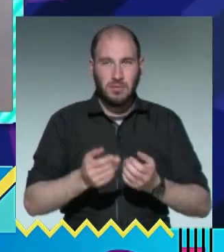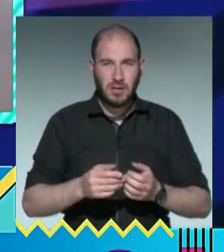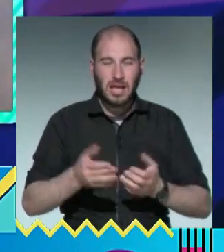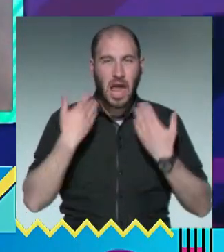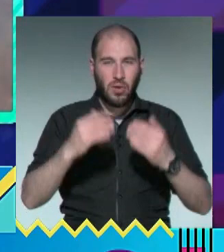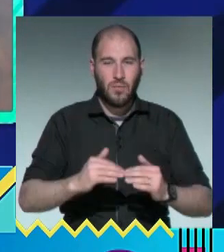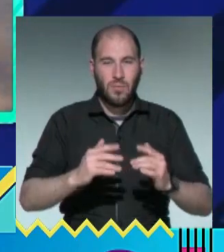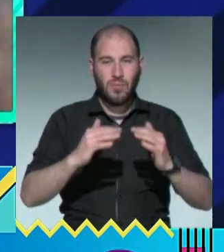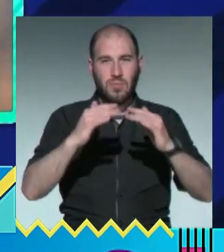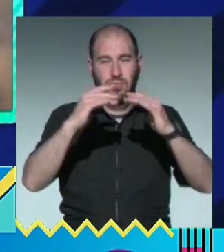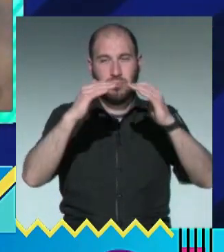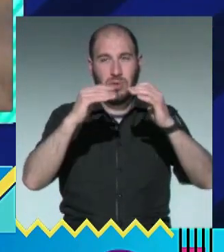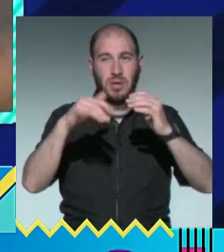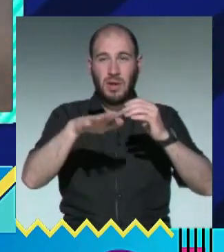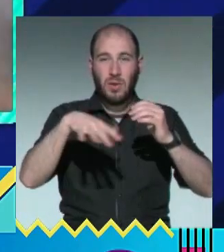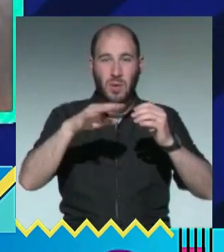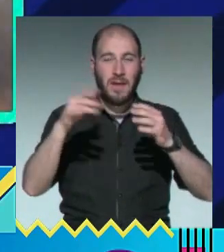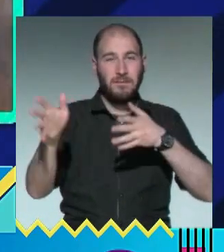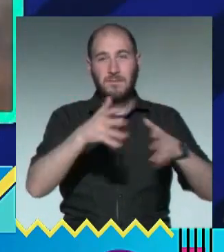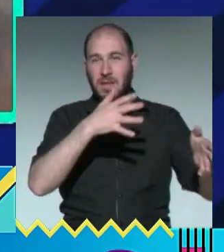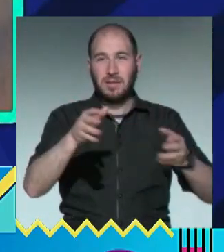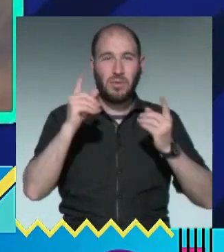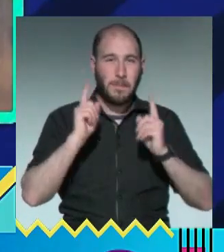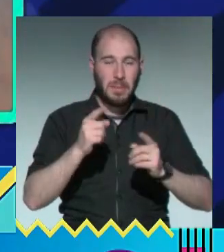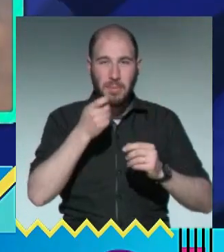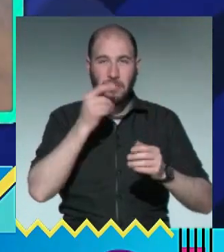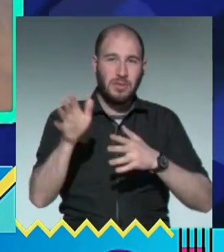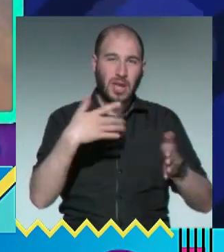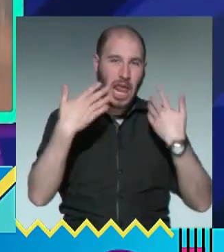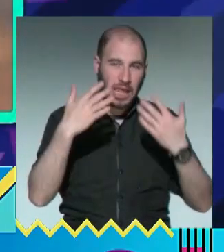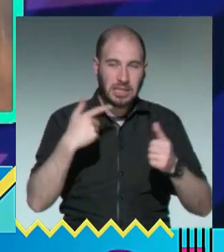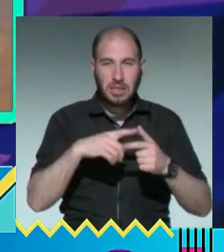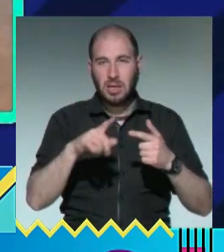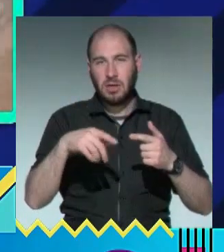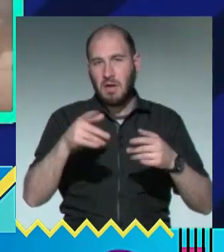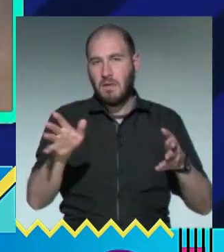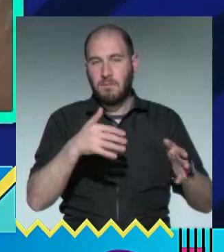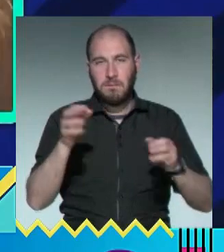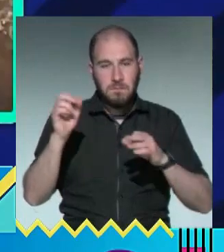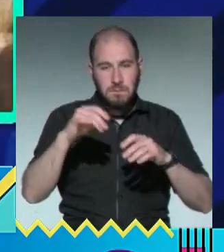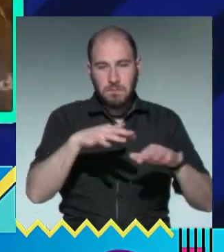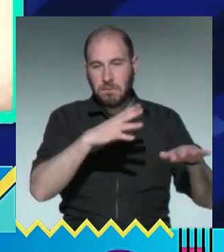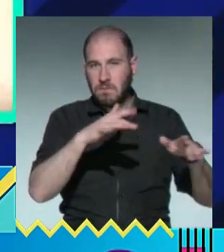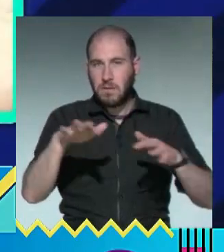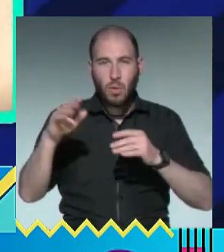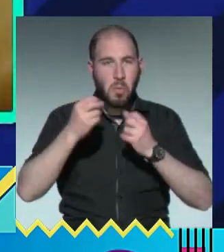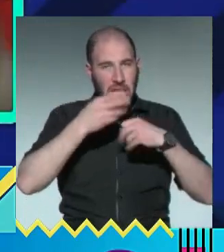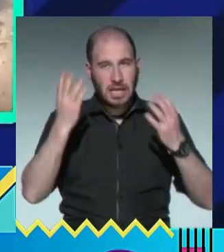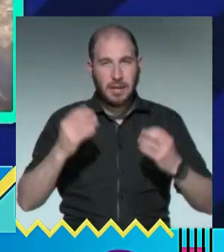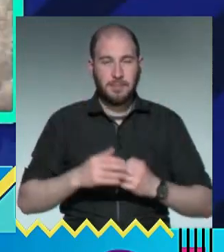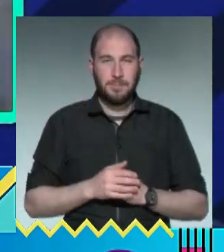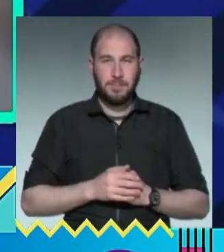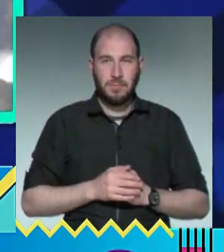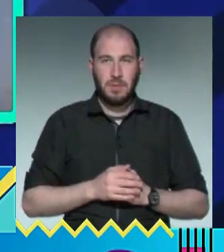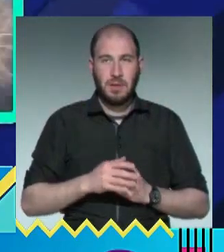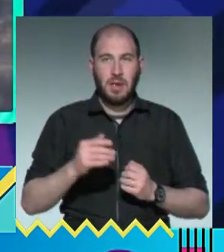Sube y es trasladado por el mismo viento que tenemos, ya sea el sonda o cualquier brisa que esté corriendo en ese momento, y